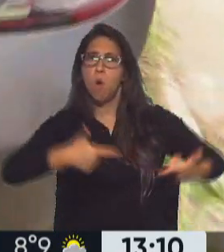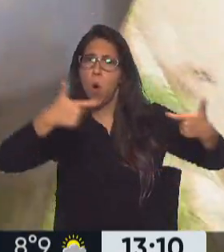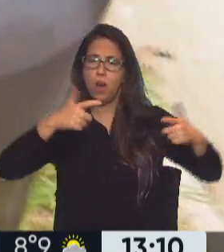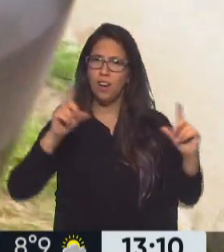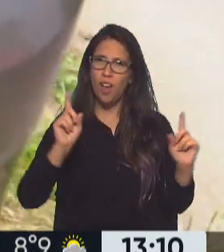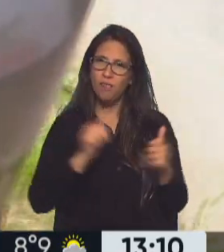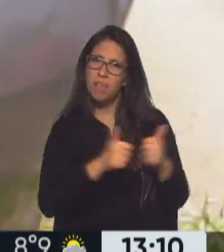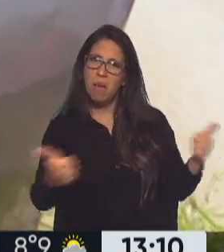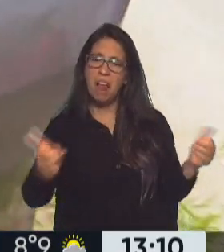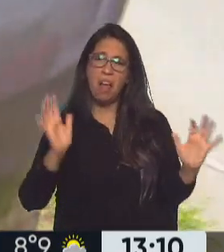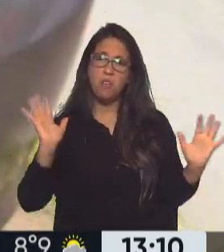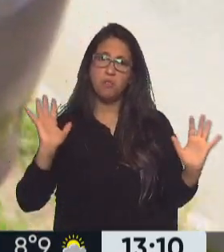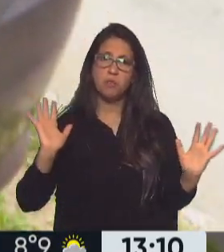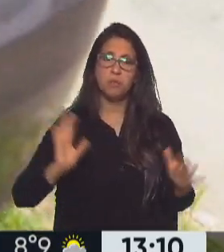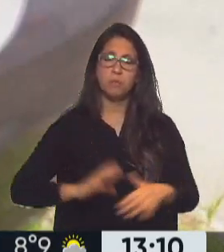no, la capaz, se dio vuelta.